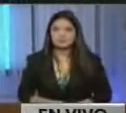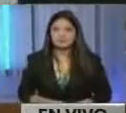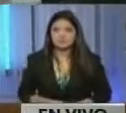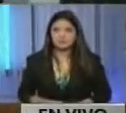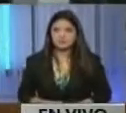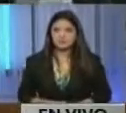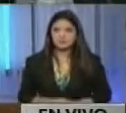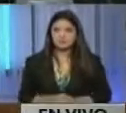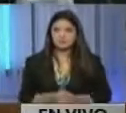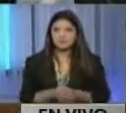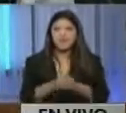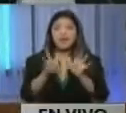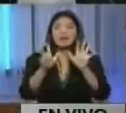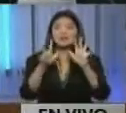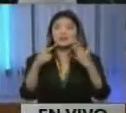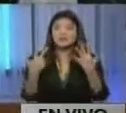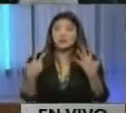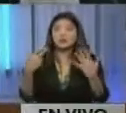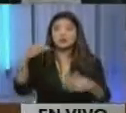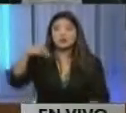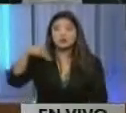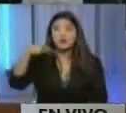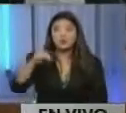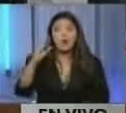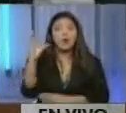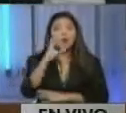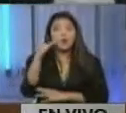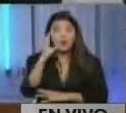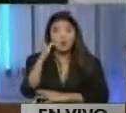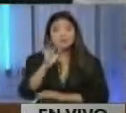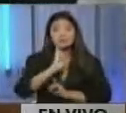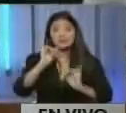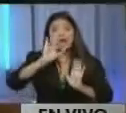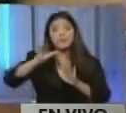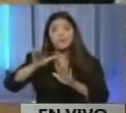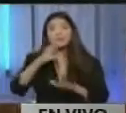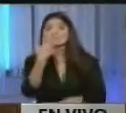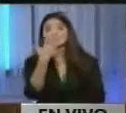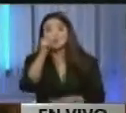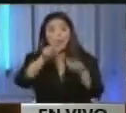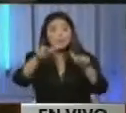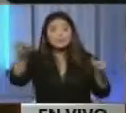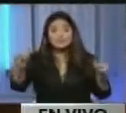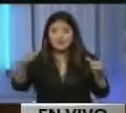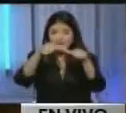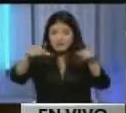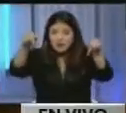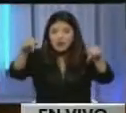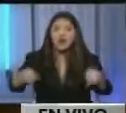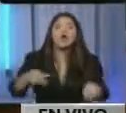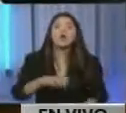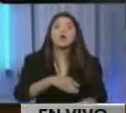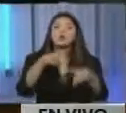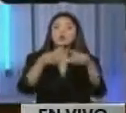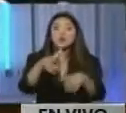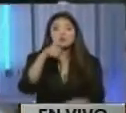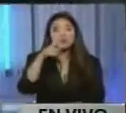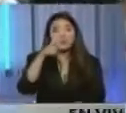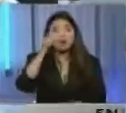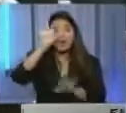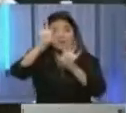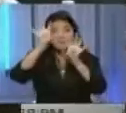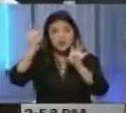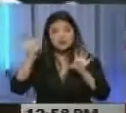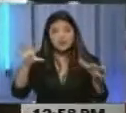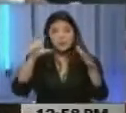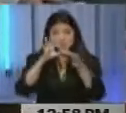Y el 18 de noviembre, Colombia logró el apoyo de los 5 miembros permanentes del Consejo de Seguridad de las Naciones